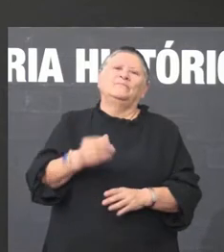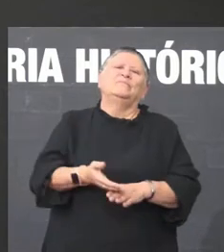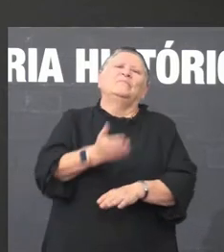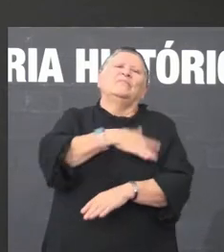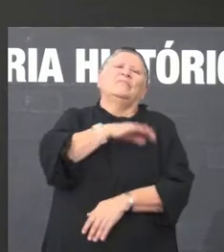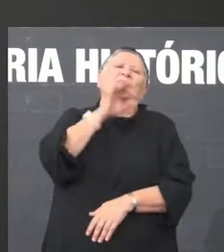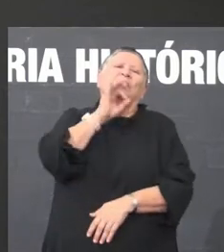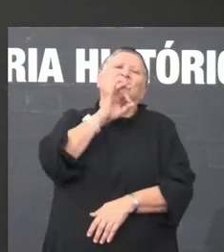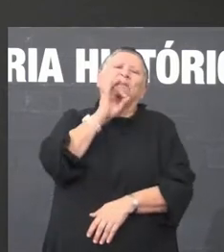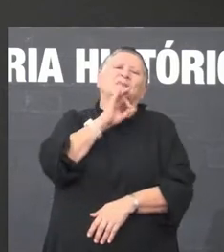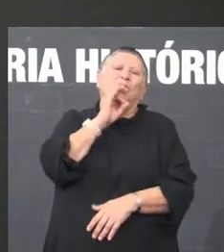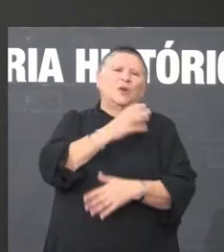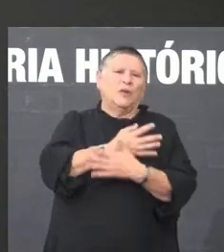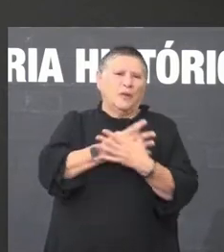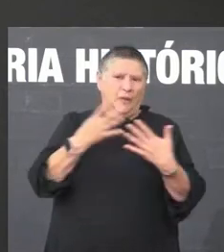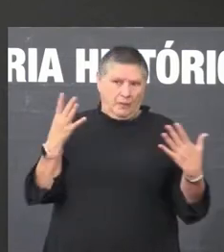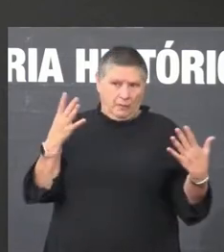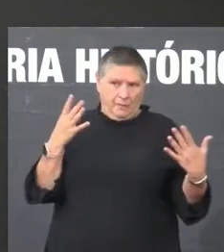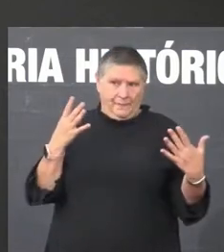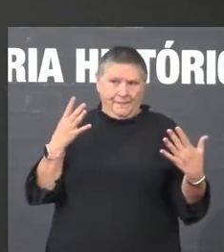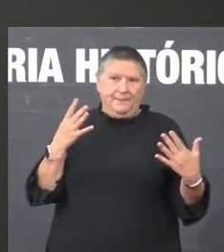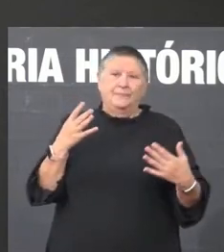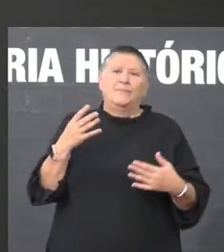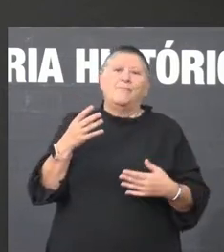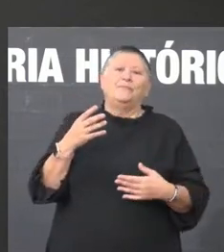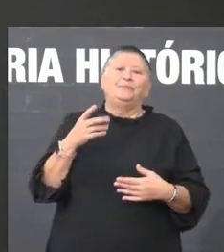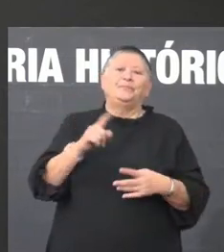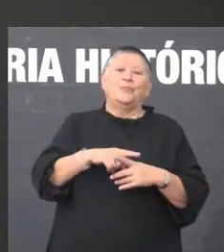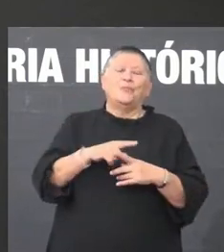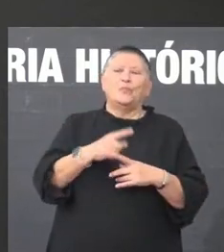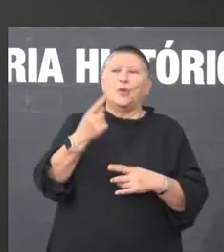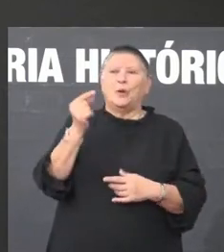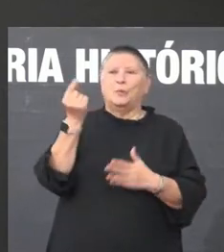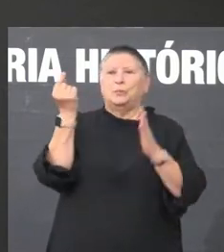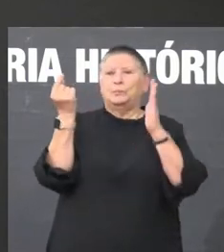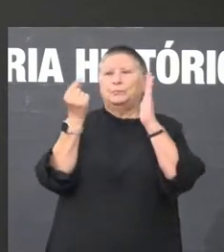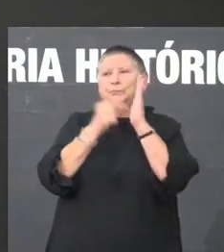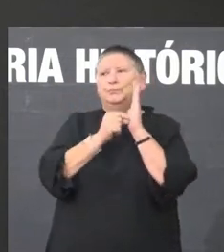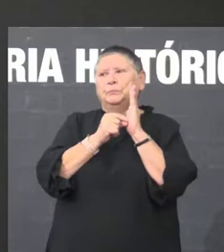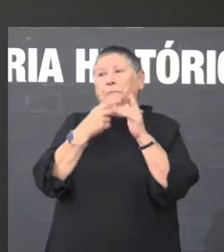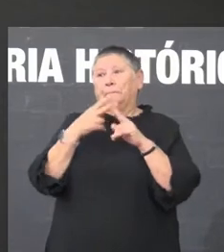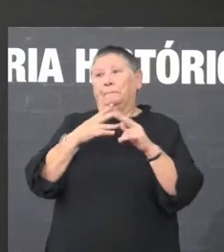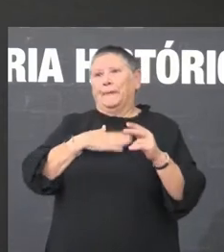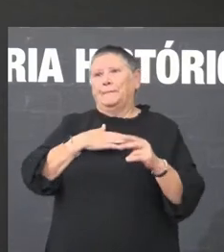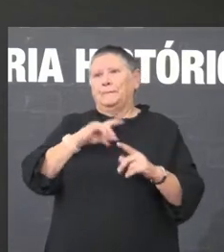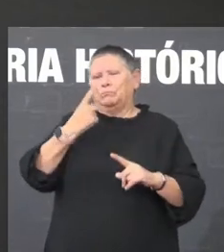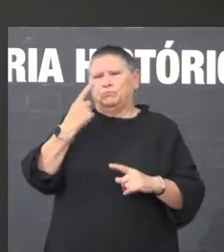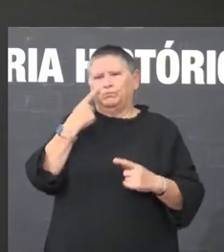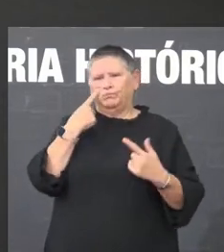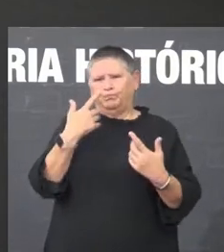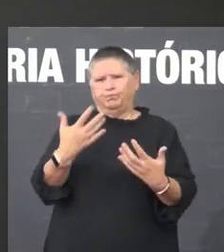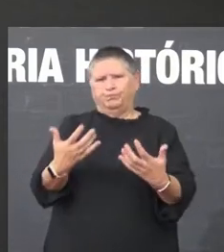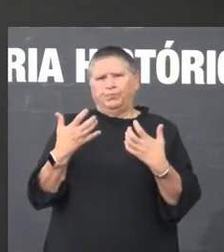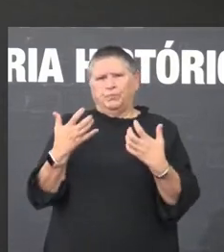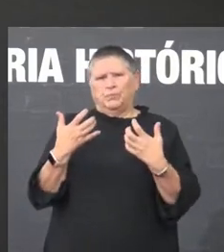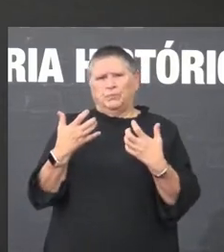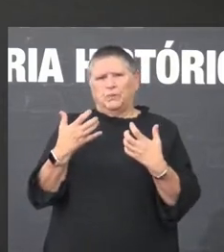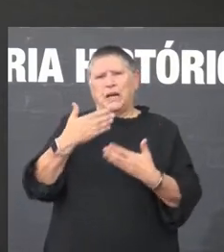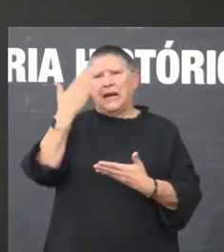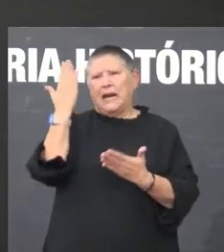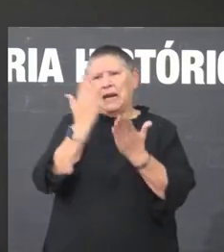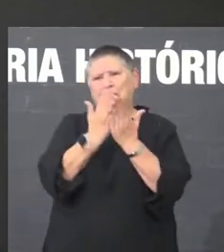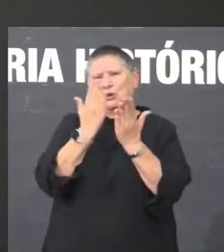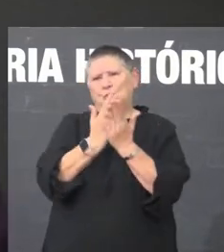en el siglo XIX, ¿no? Y sobre todo el factor para mí dominante es la escuela. Cuando la